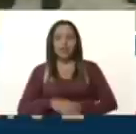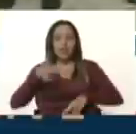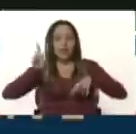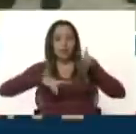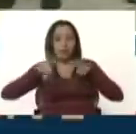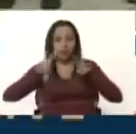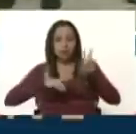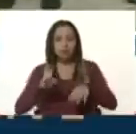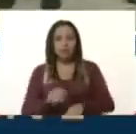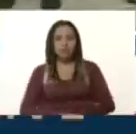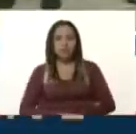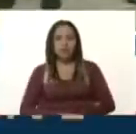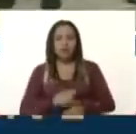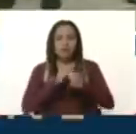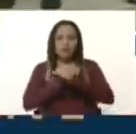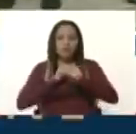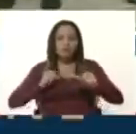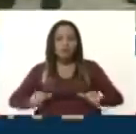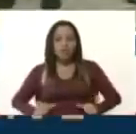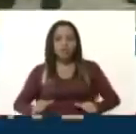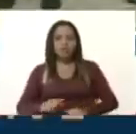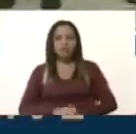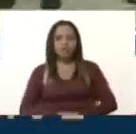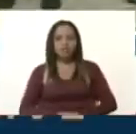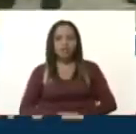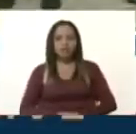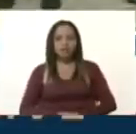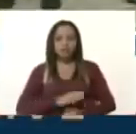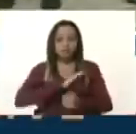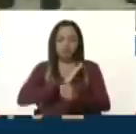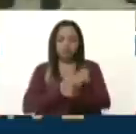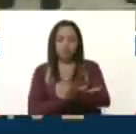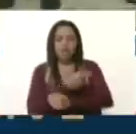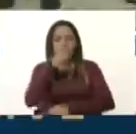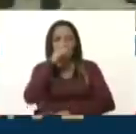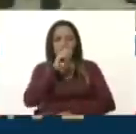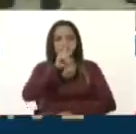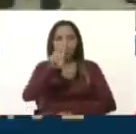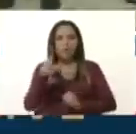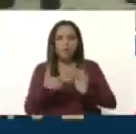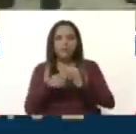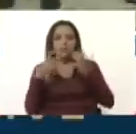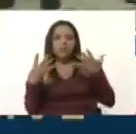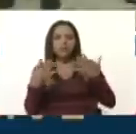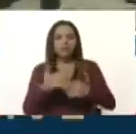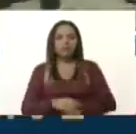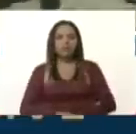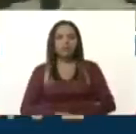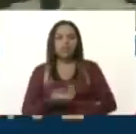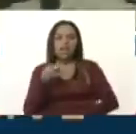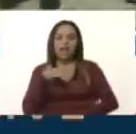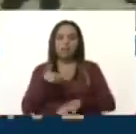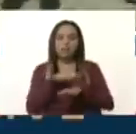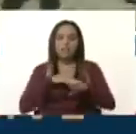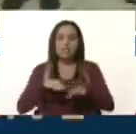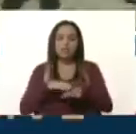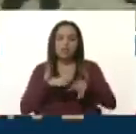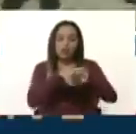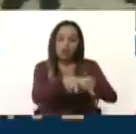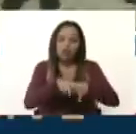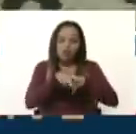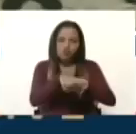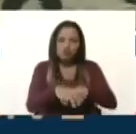exposición Portuguesa Potencia 2019, y está nuestro ministro de Agricultura y